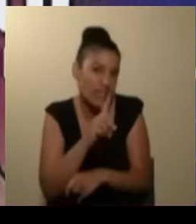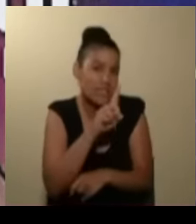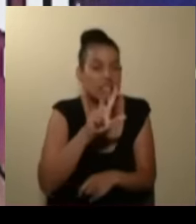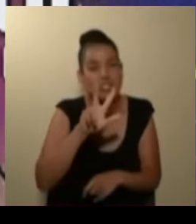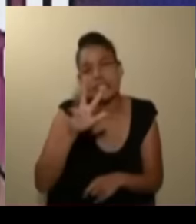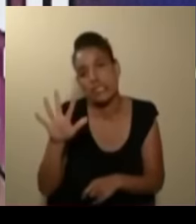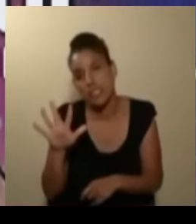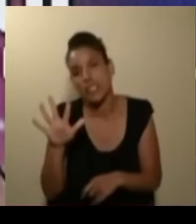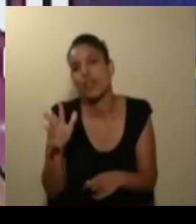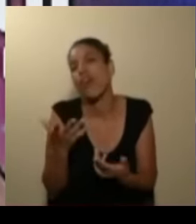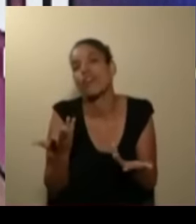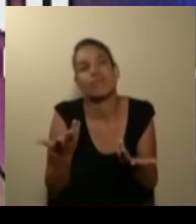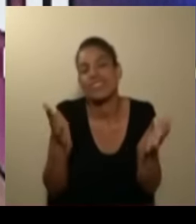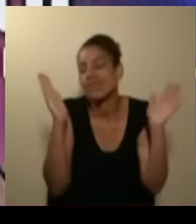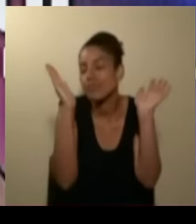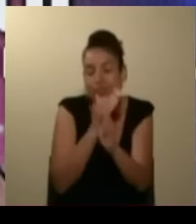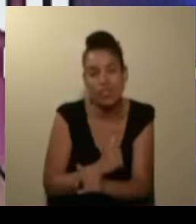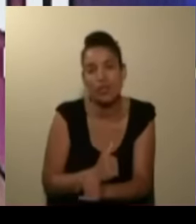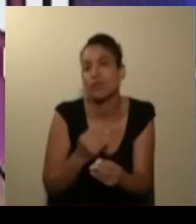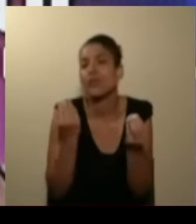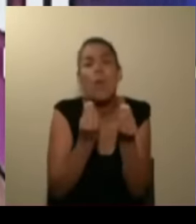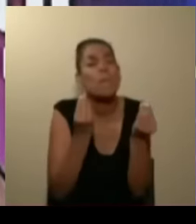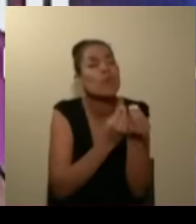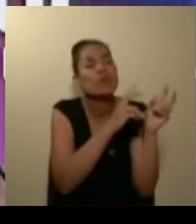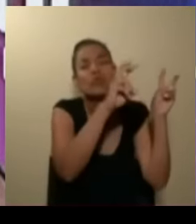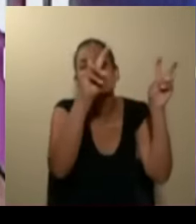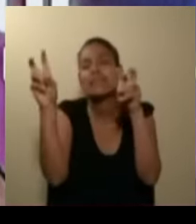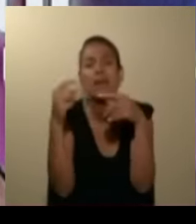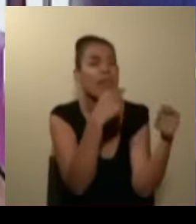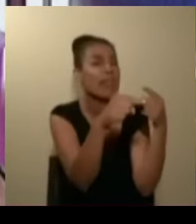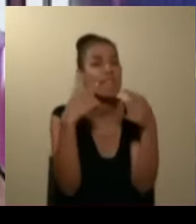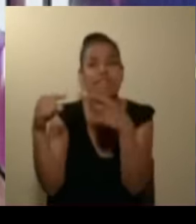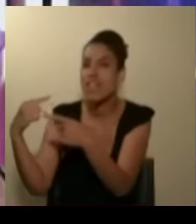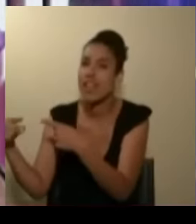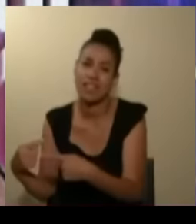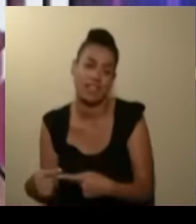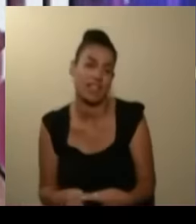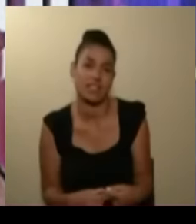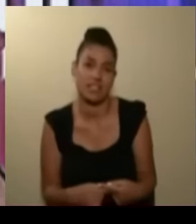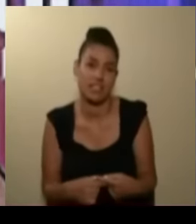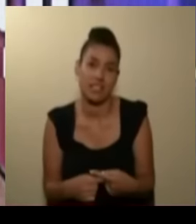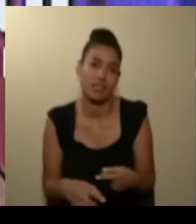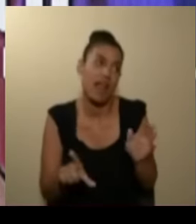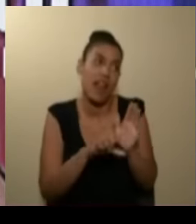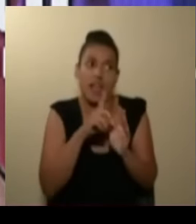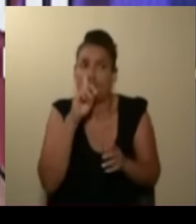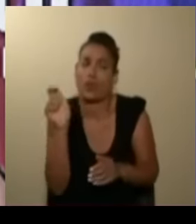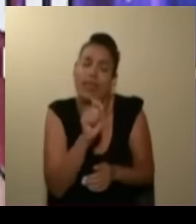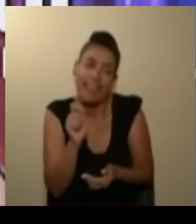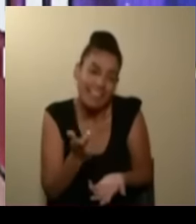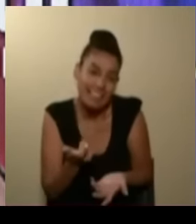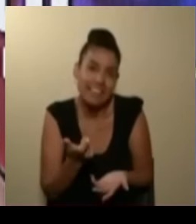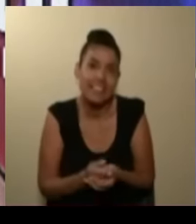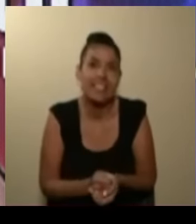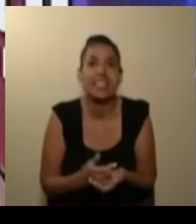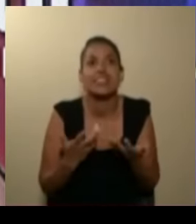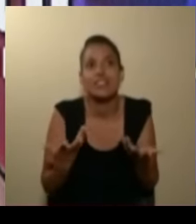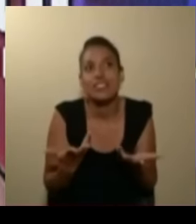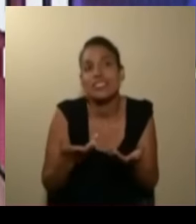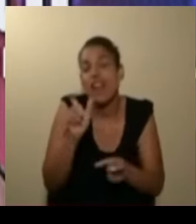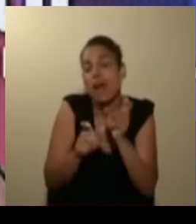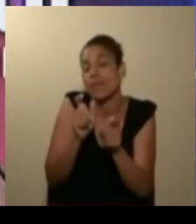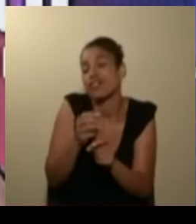muchos temas, demasiados para una ley de urgencia. Y la gente genuinamente puede decir, bueno, no me gustan estos